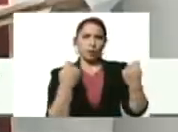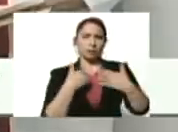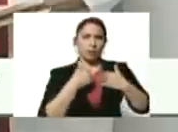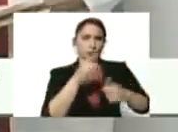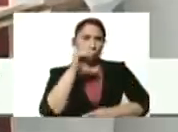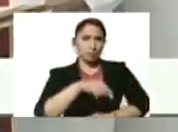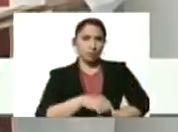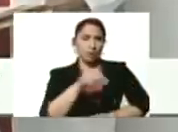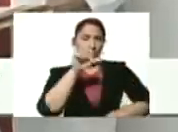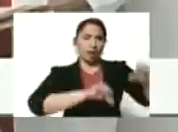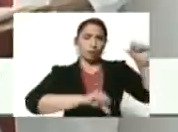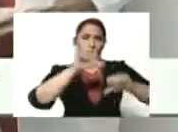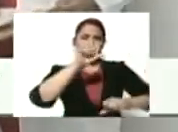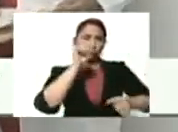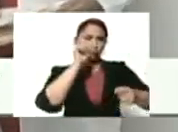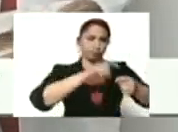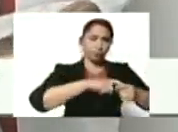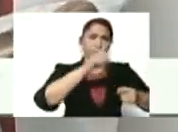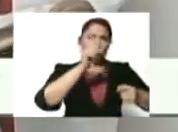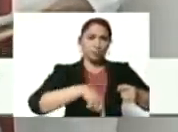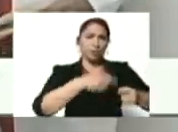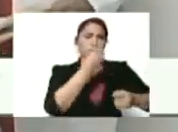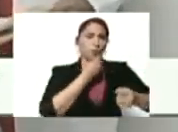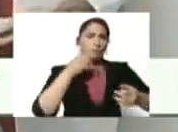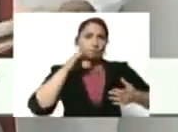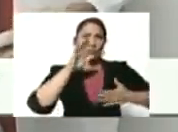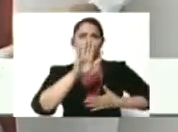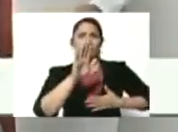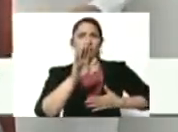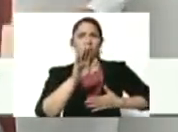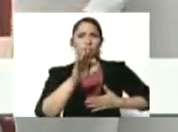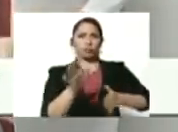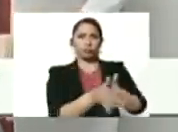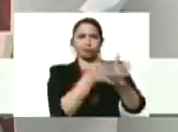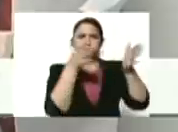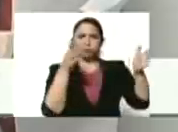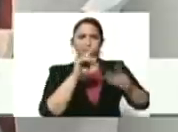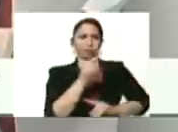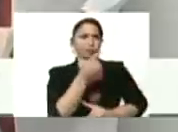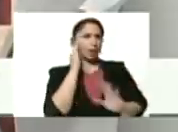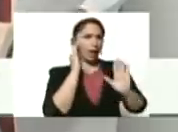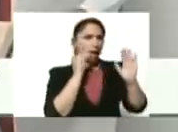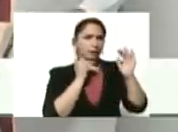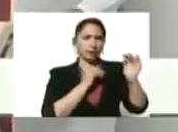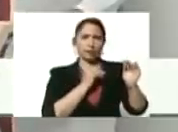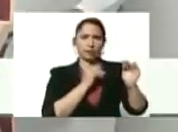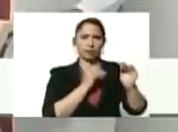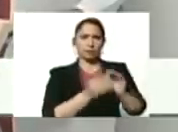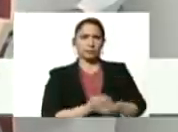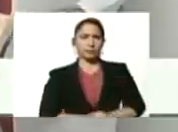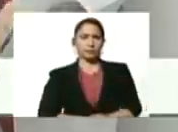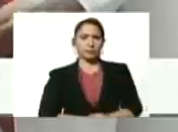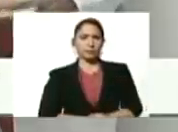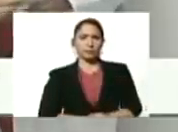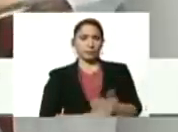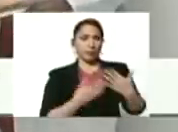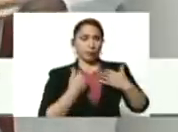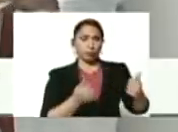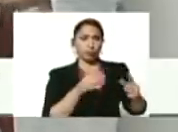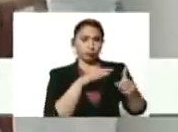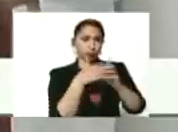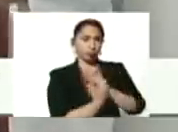que el laboratorio SM Pharma tiene un compromiso de la prioridad de atender los puntos de salud que están alrededor de